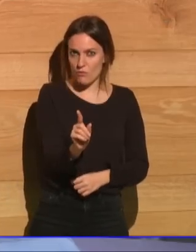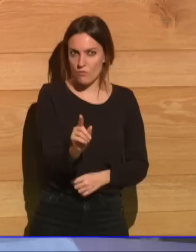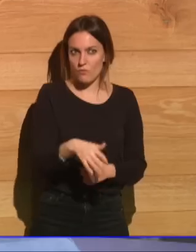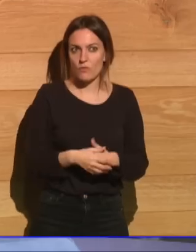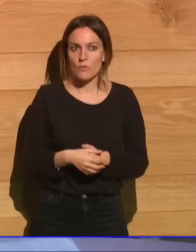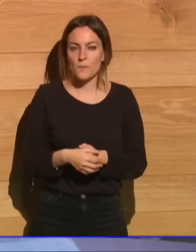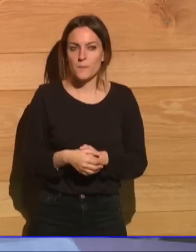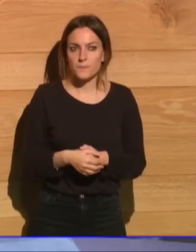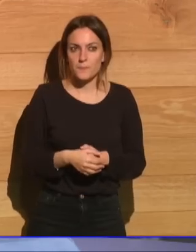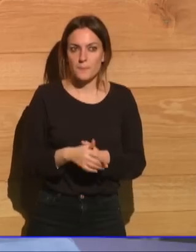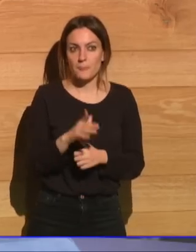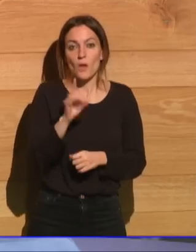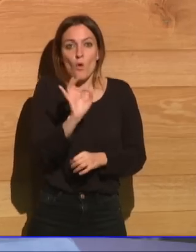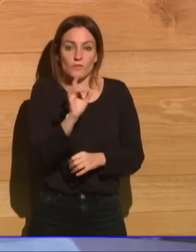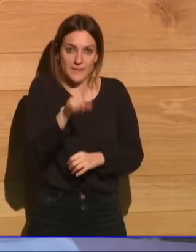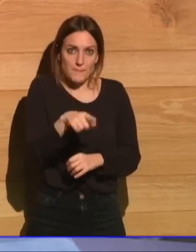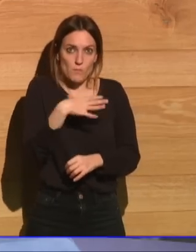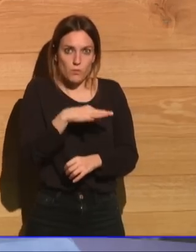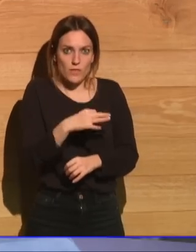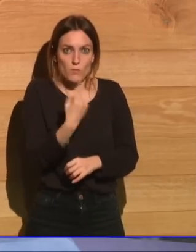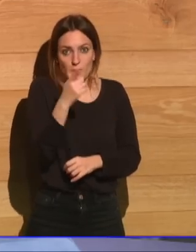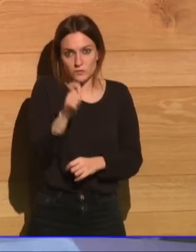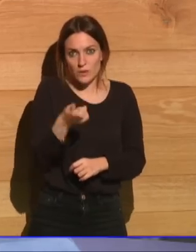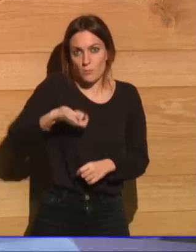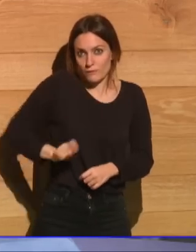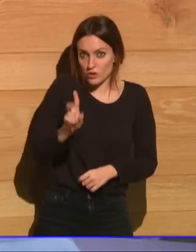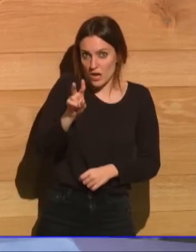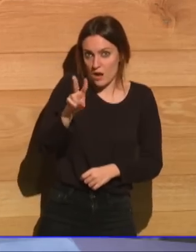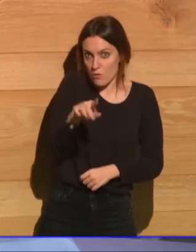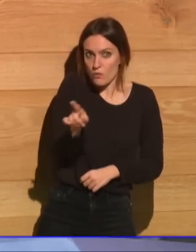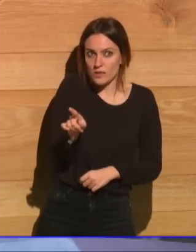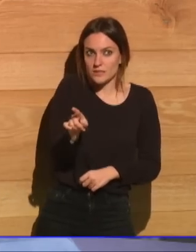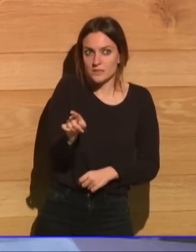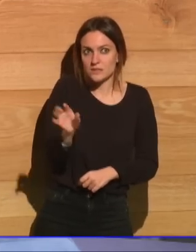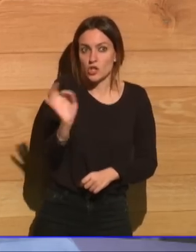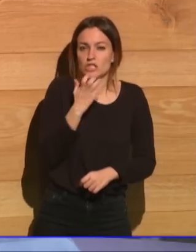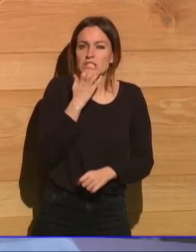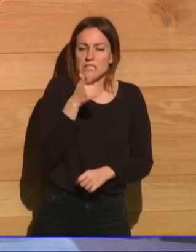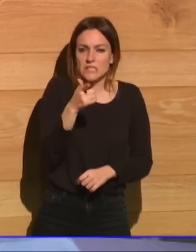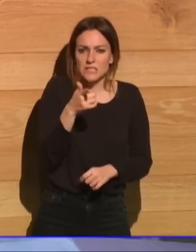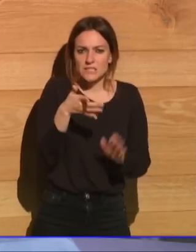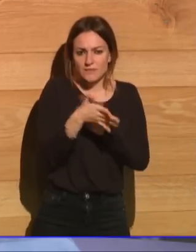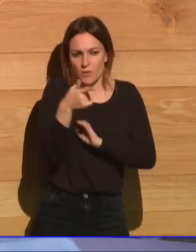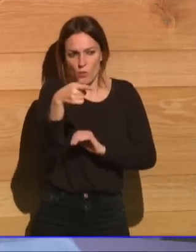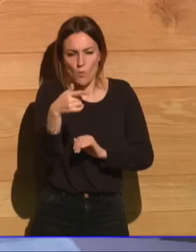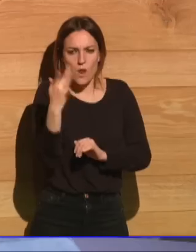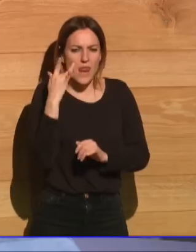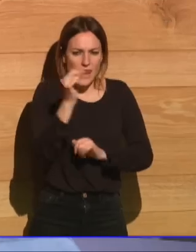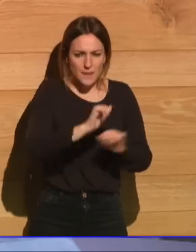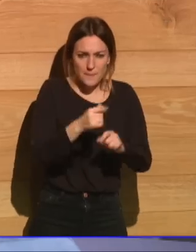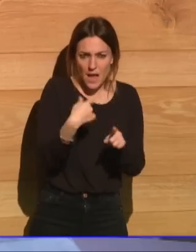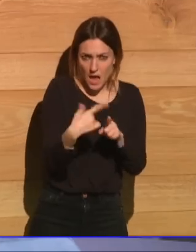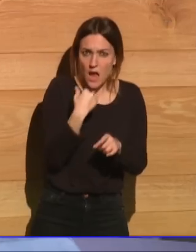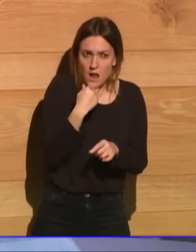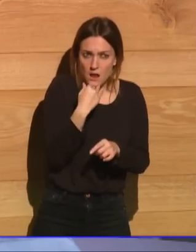o exige, y en otros casos directamente alguien no profesional. O en fin, que si alguien va a salir limpiando algo, que sea alguien que limpia